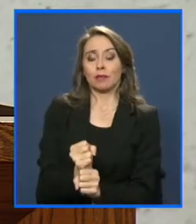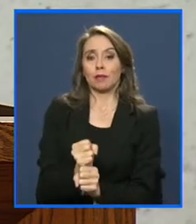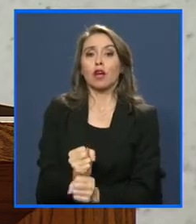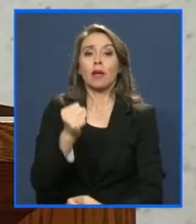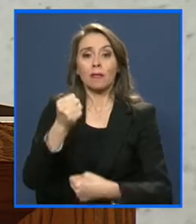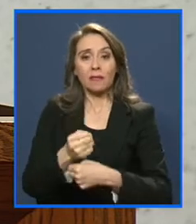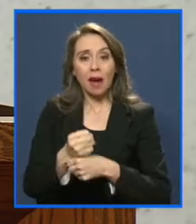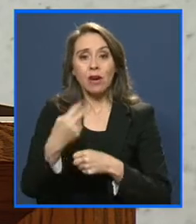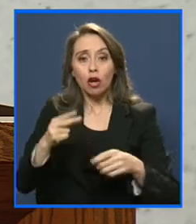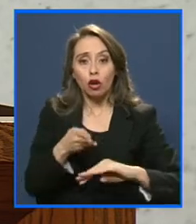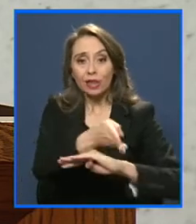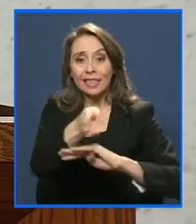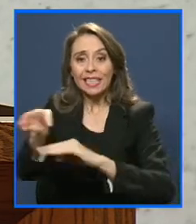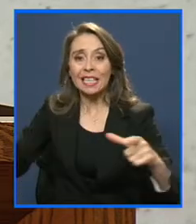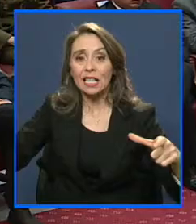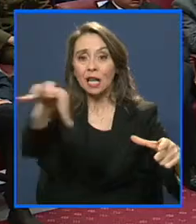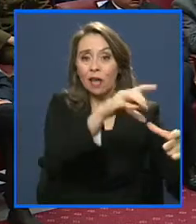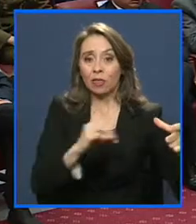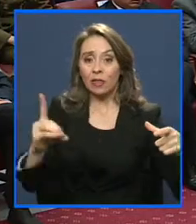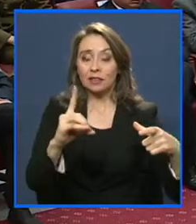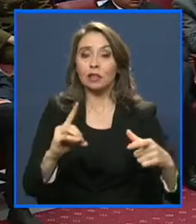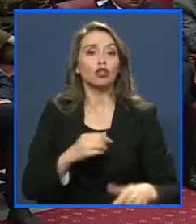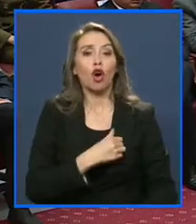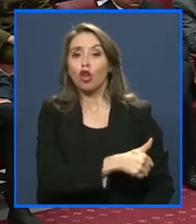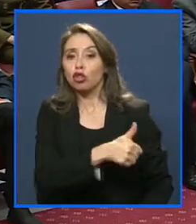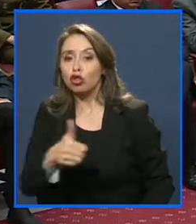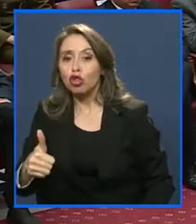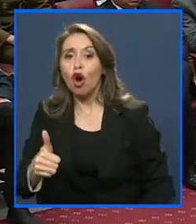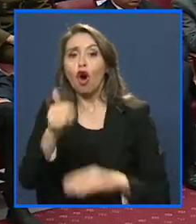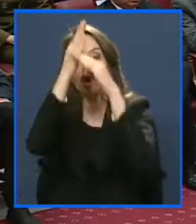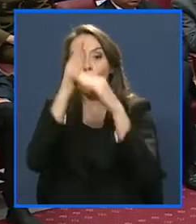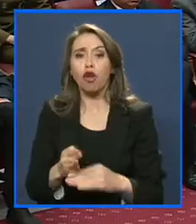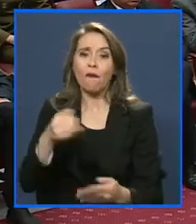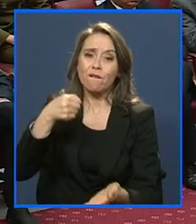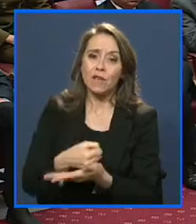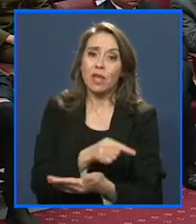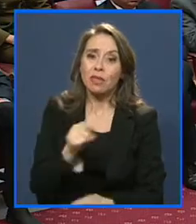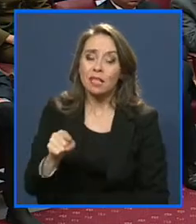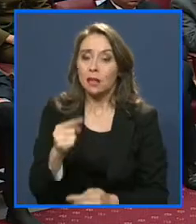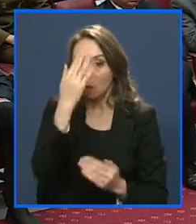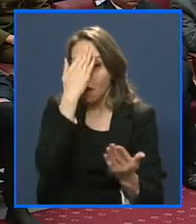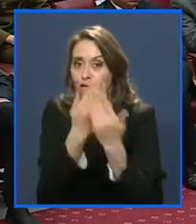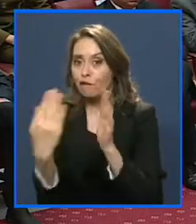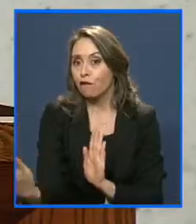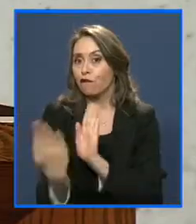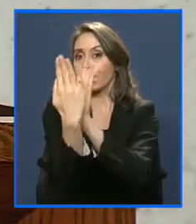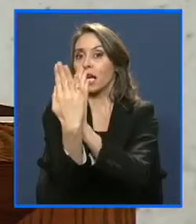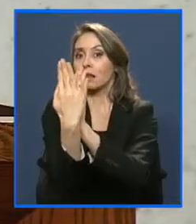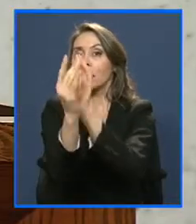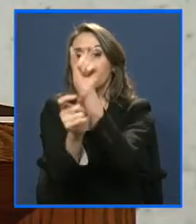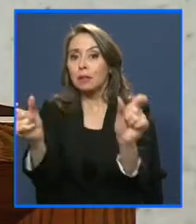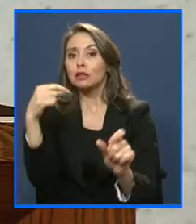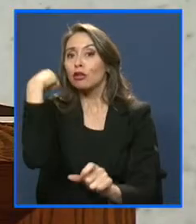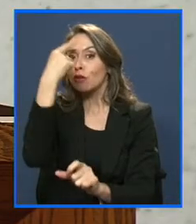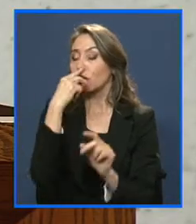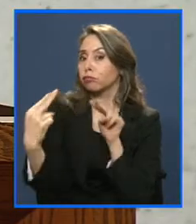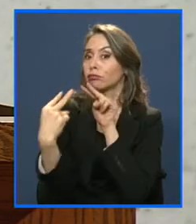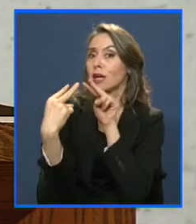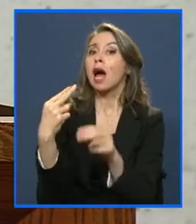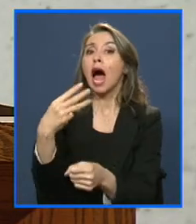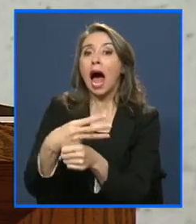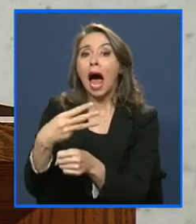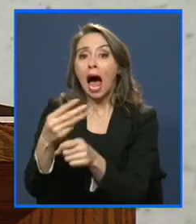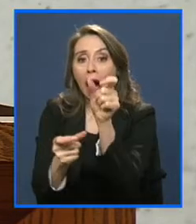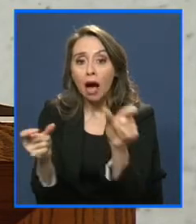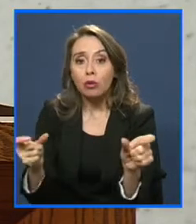trabajo distrital nos pone a todos cada fin de semana cara a cara con los rostros de adultos mayores que esperan un